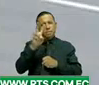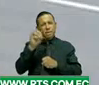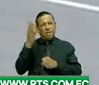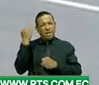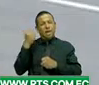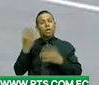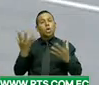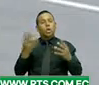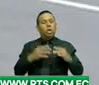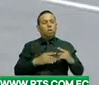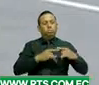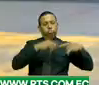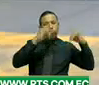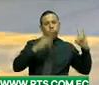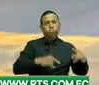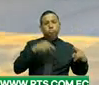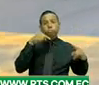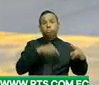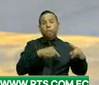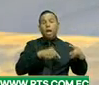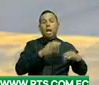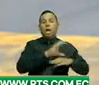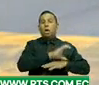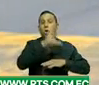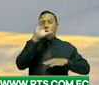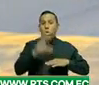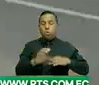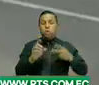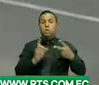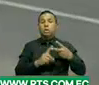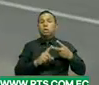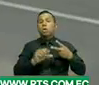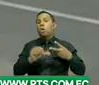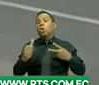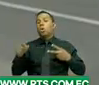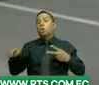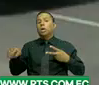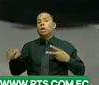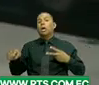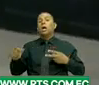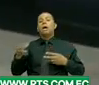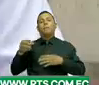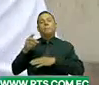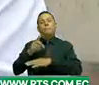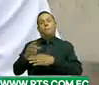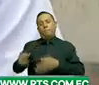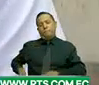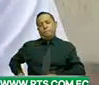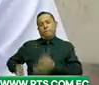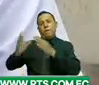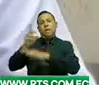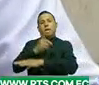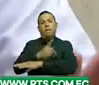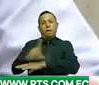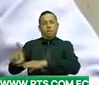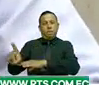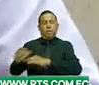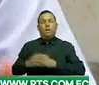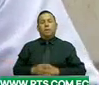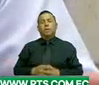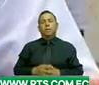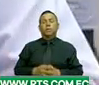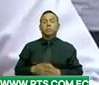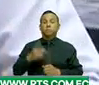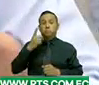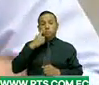cantón, la una en el peaje de la vía a la costa y la otra en el peaje de la vía a Daule. Como son entradas, se